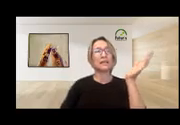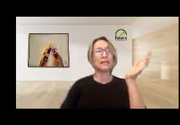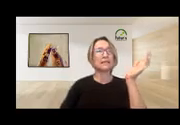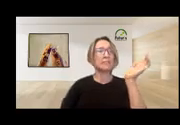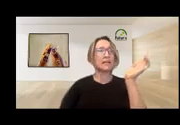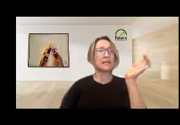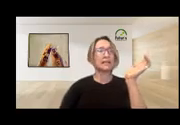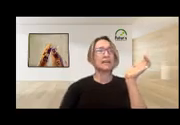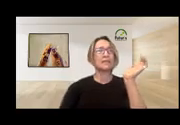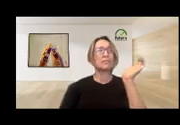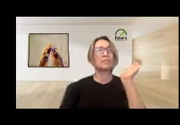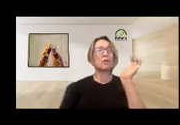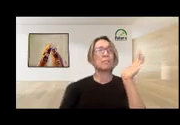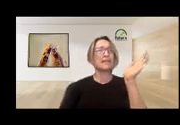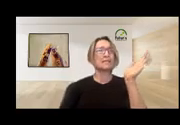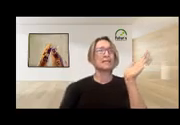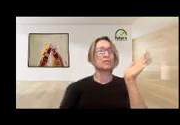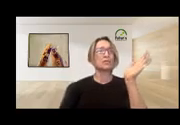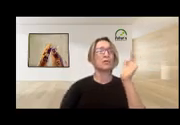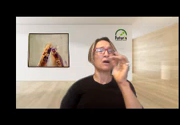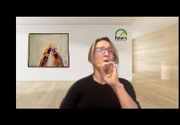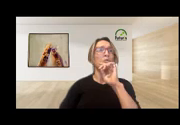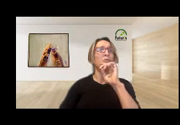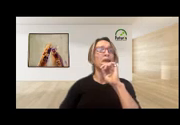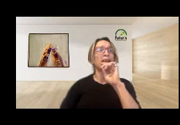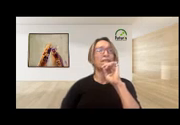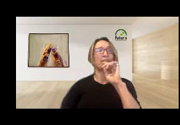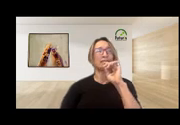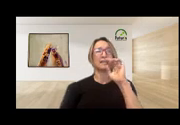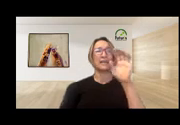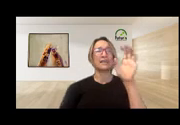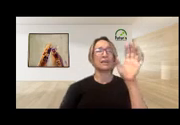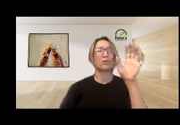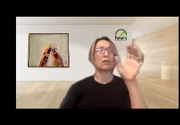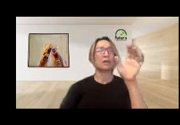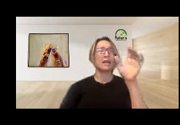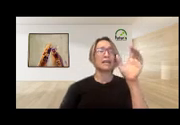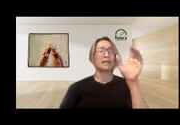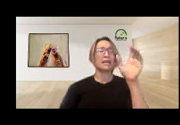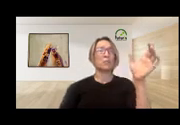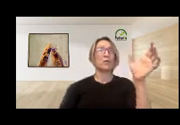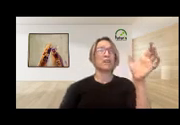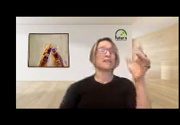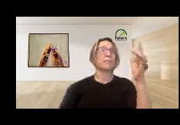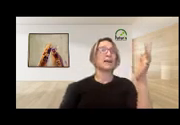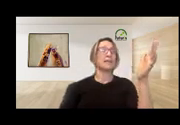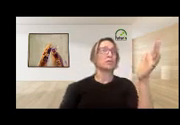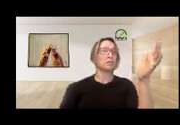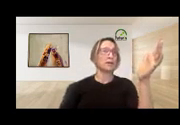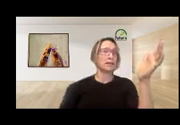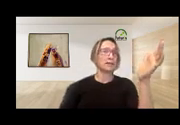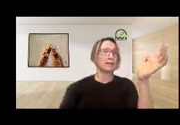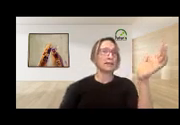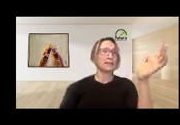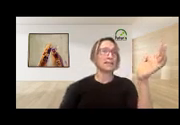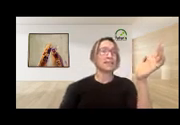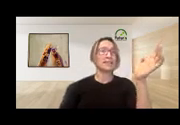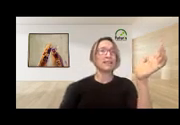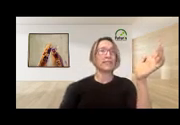aproximadamente 3,5 toneladas. Es muy parecido a un elefante asiático, excepto por el